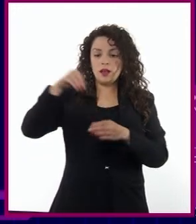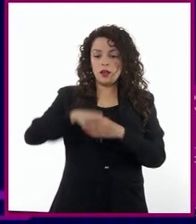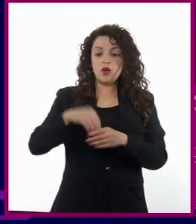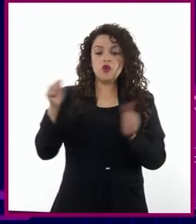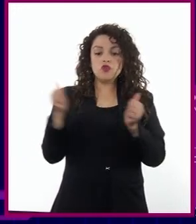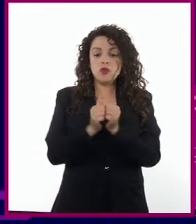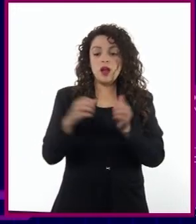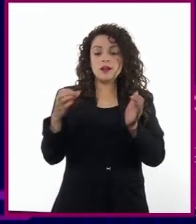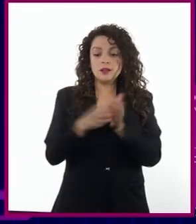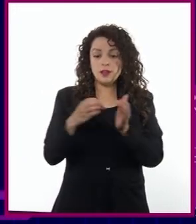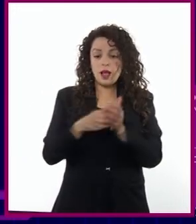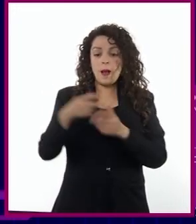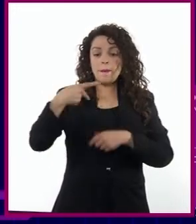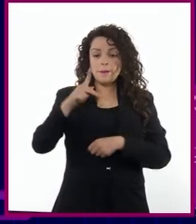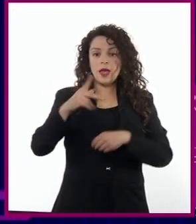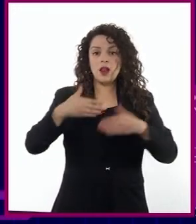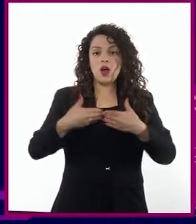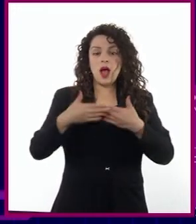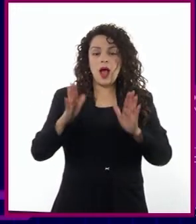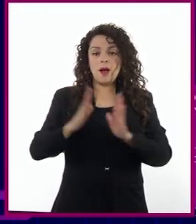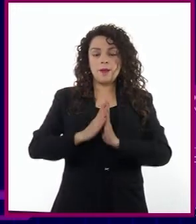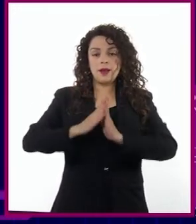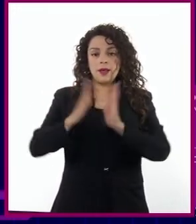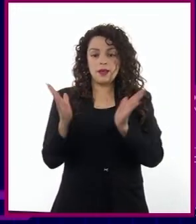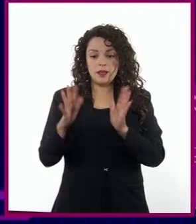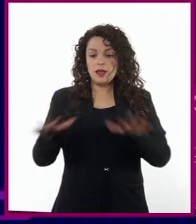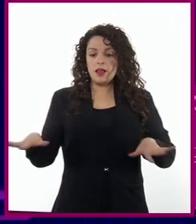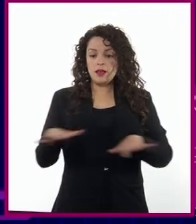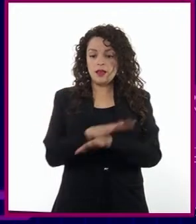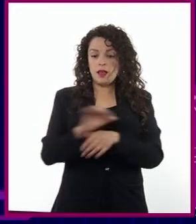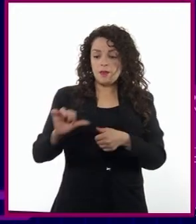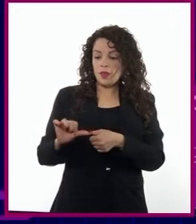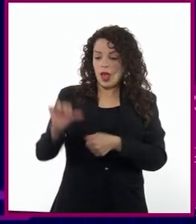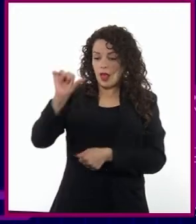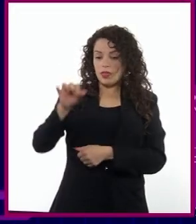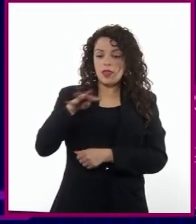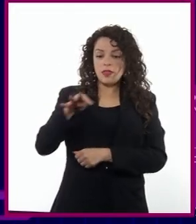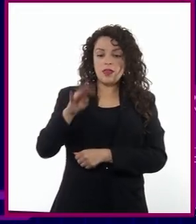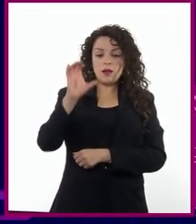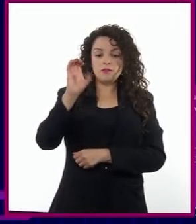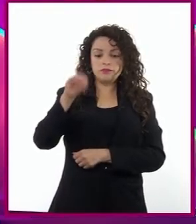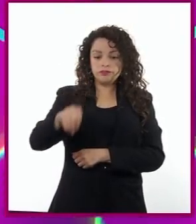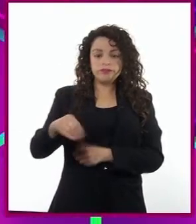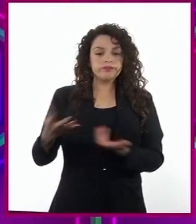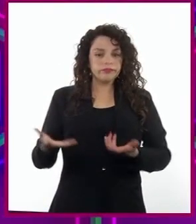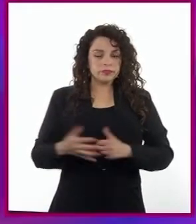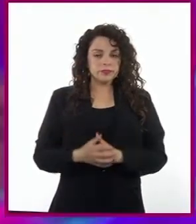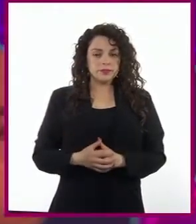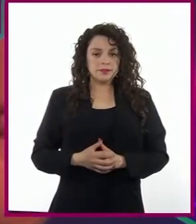las mismas medidas de la base, pero cambiando su altura a 19 centímetros?